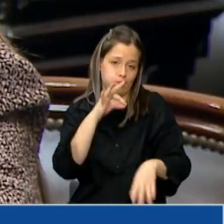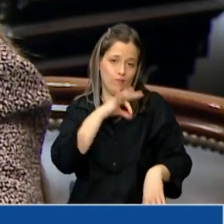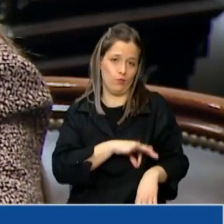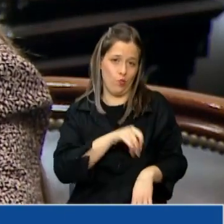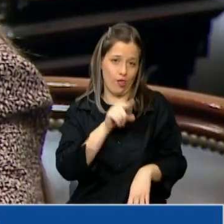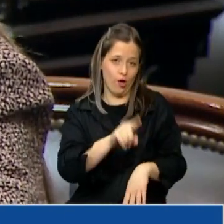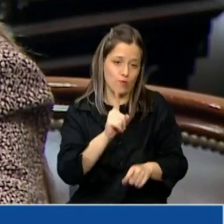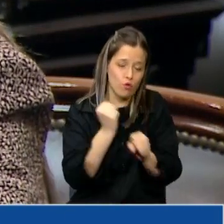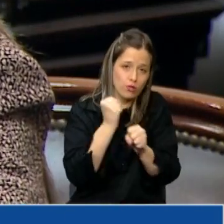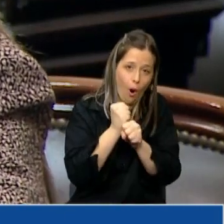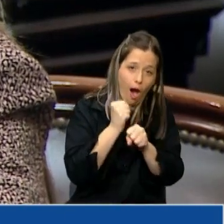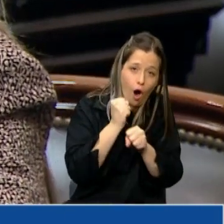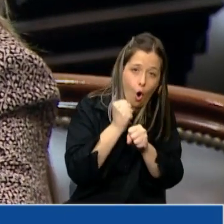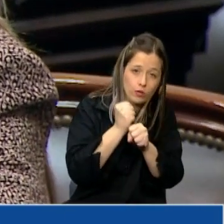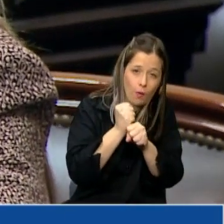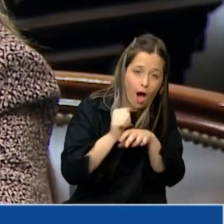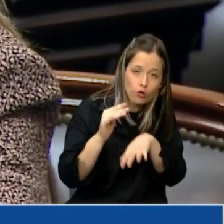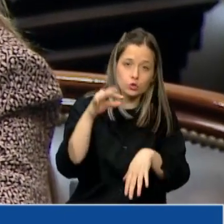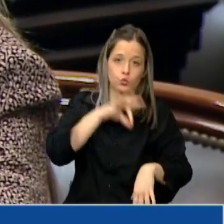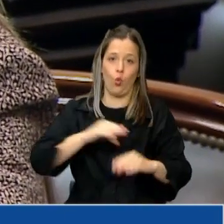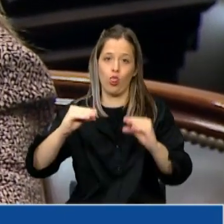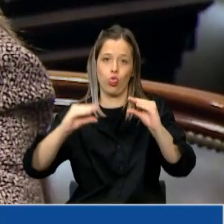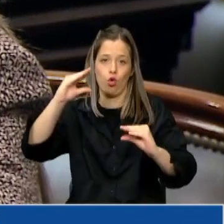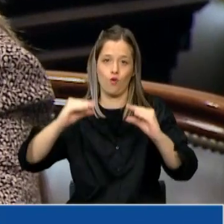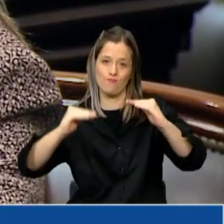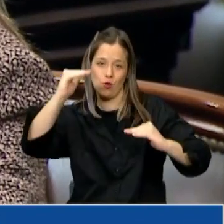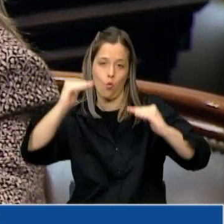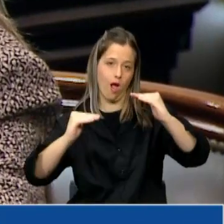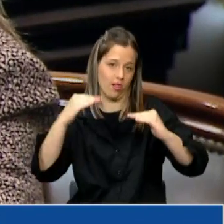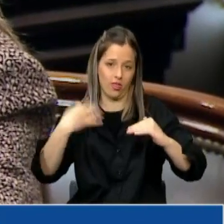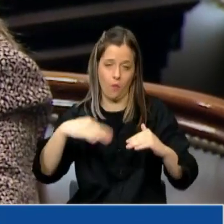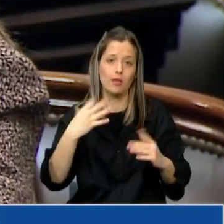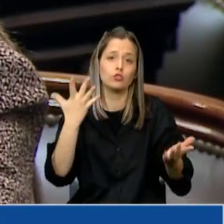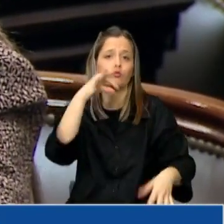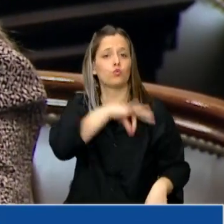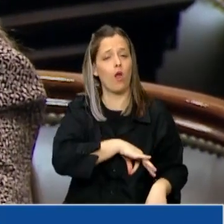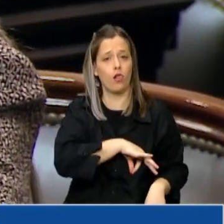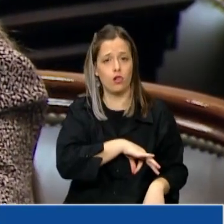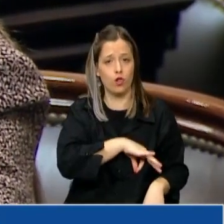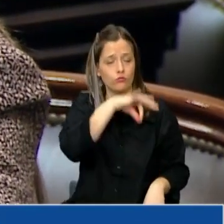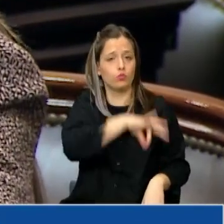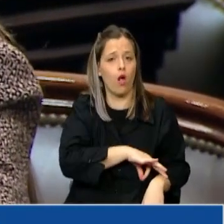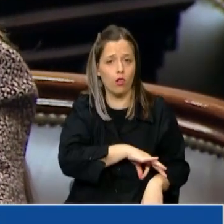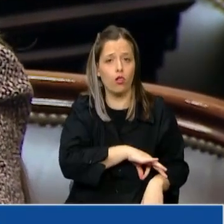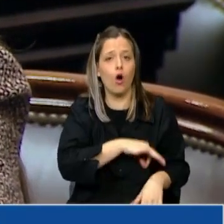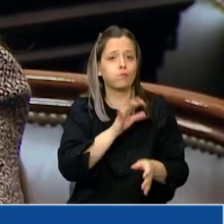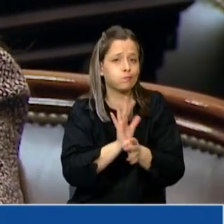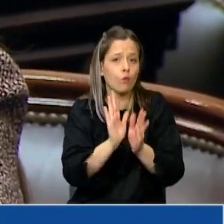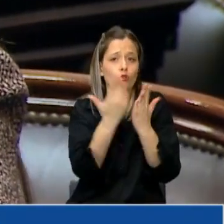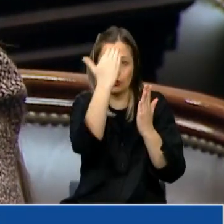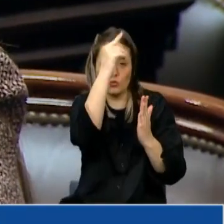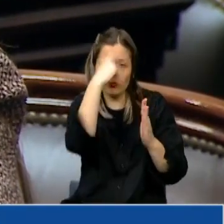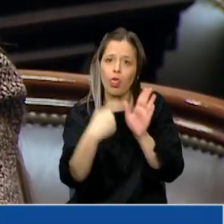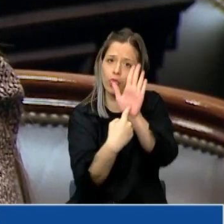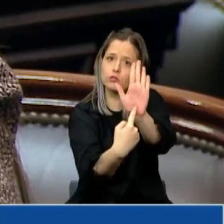remuneración por igual tarea. En definitiva, señor presidente, los salarios gozan de plena protección